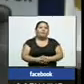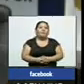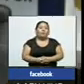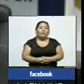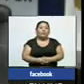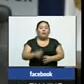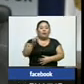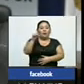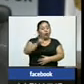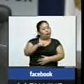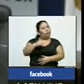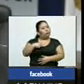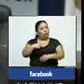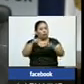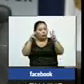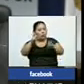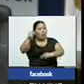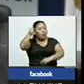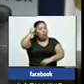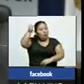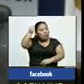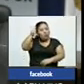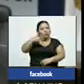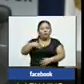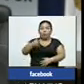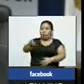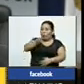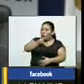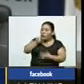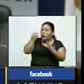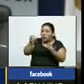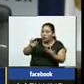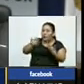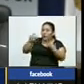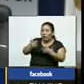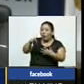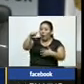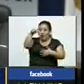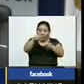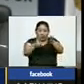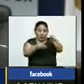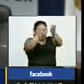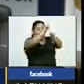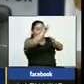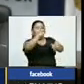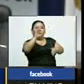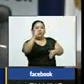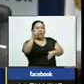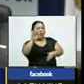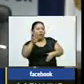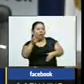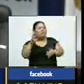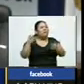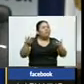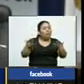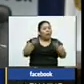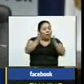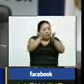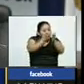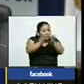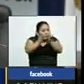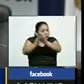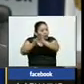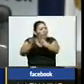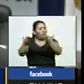Esto es sumamente importante, una noticia que hemos estado esperando y para la cual la Fiscalía General de la República no solo se ha venido preparando sino